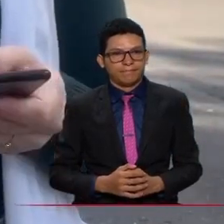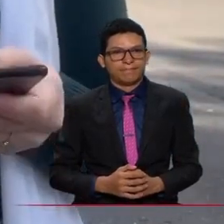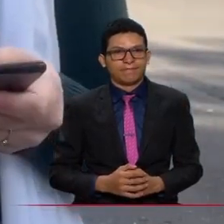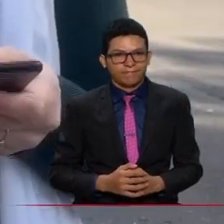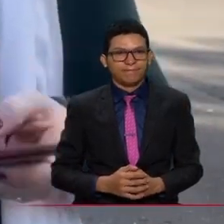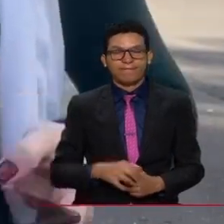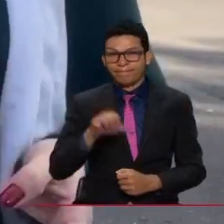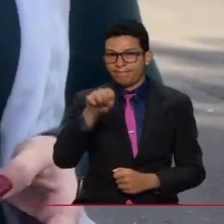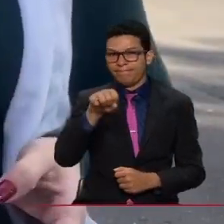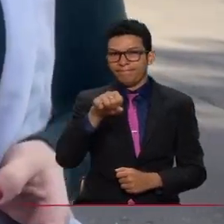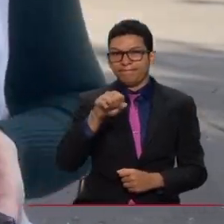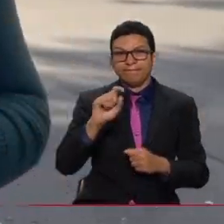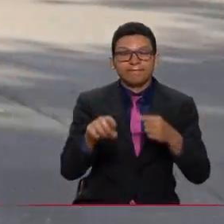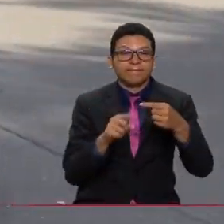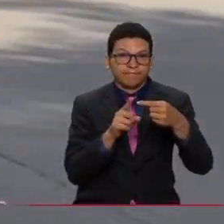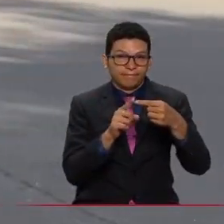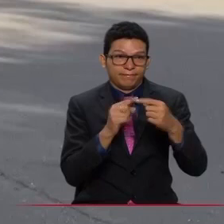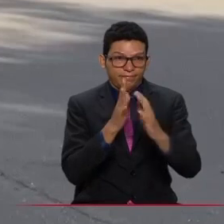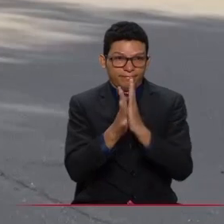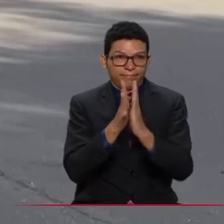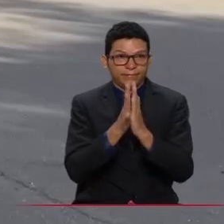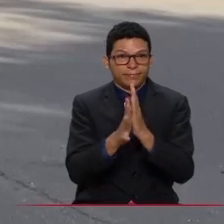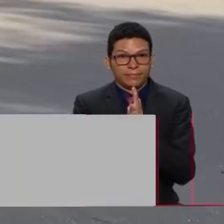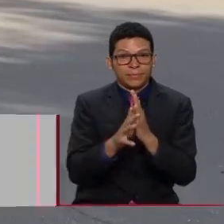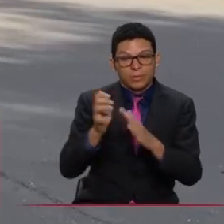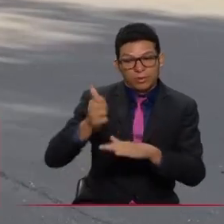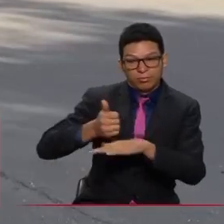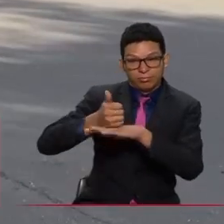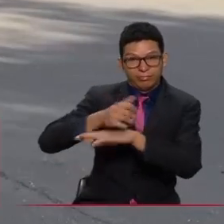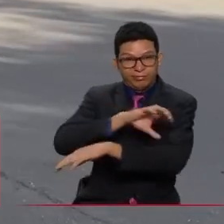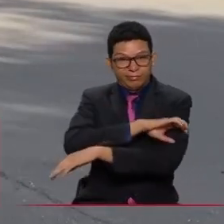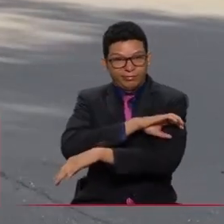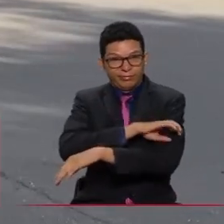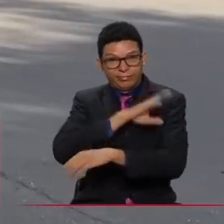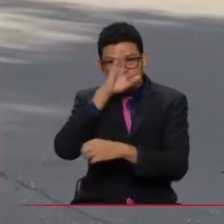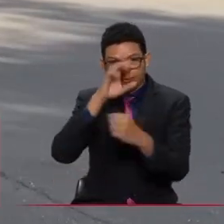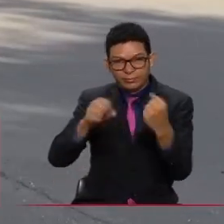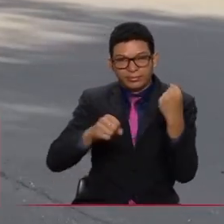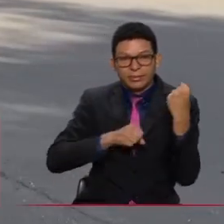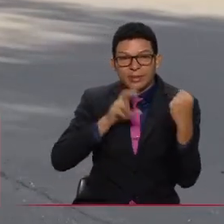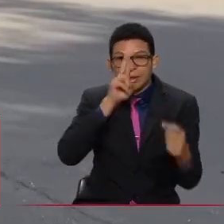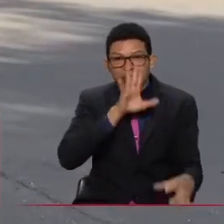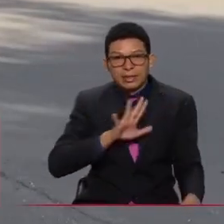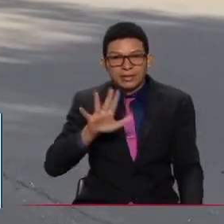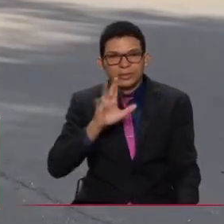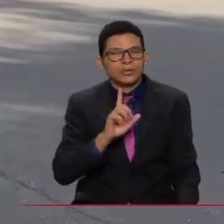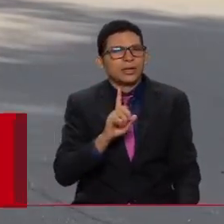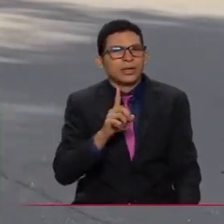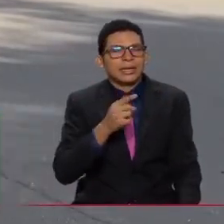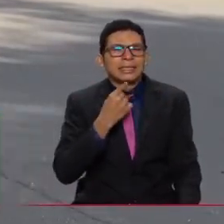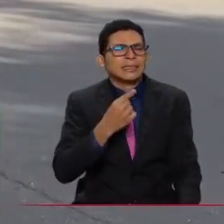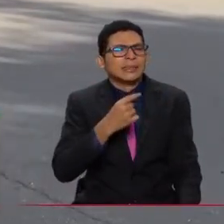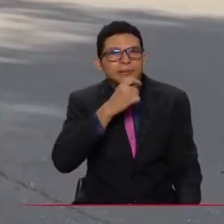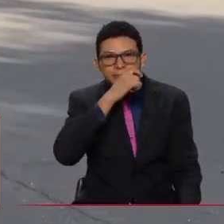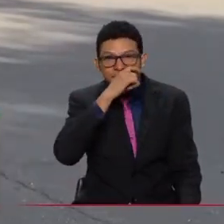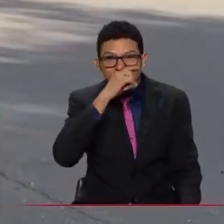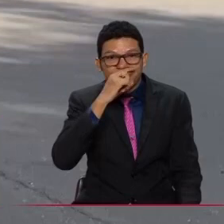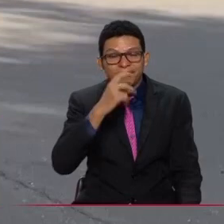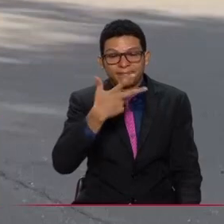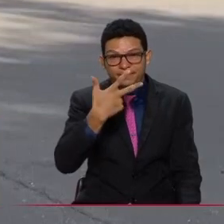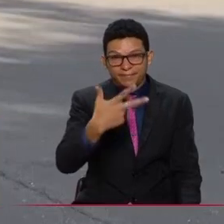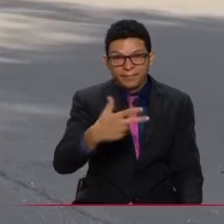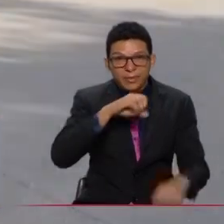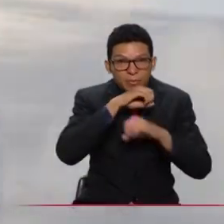Gigi, así es. Mire, primero debo mencionar que el comandante del Ejército Nacional dice que las tres